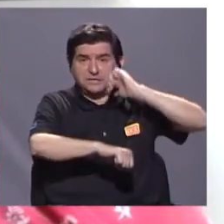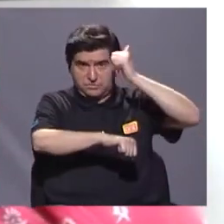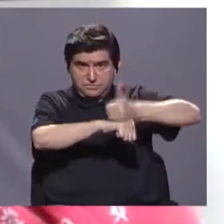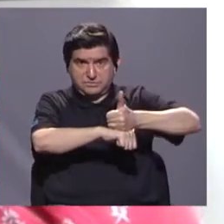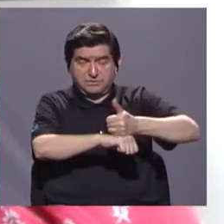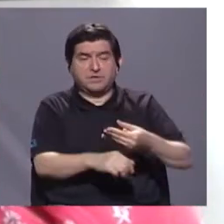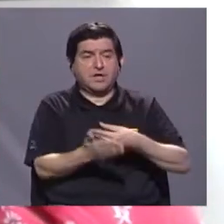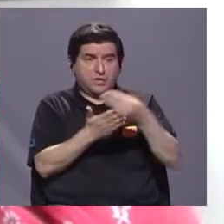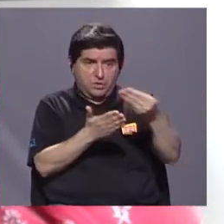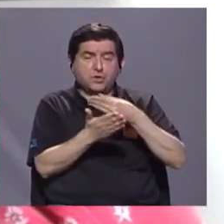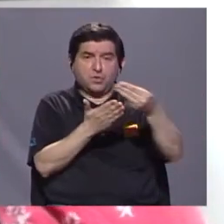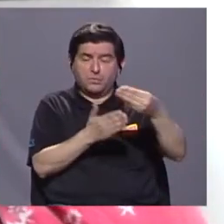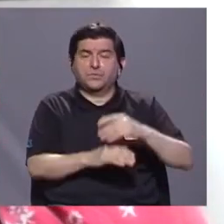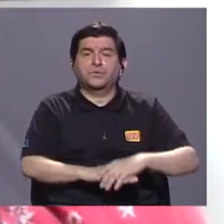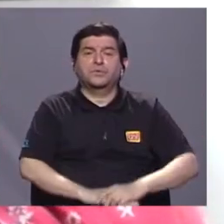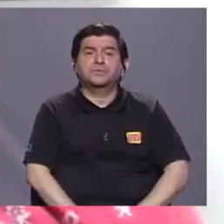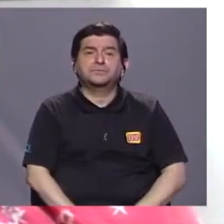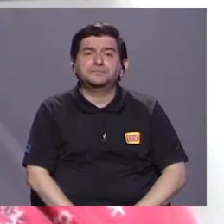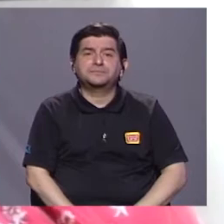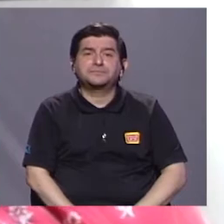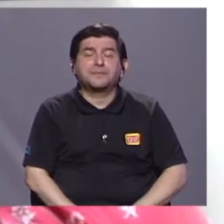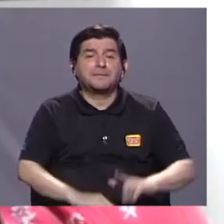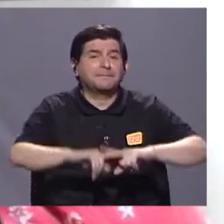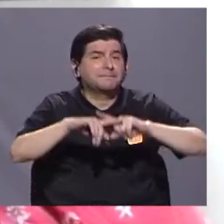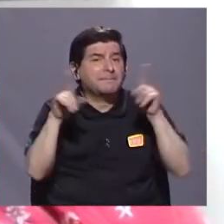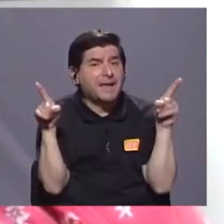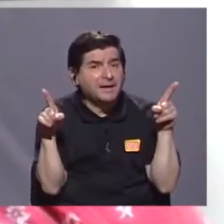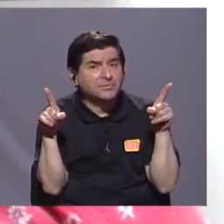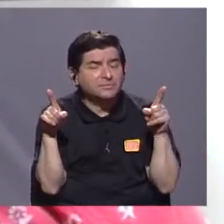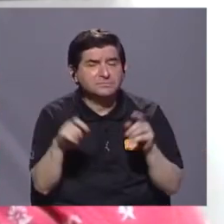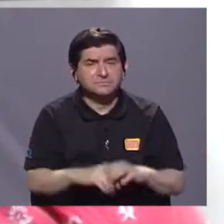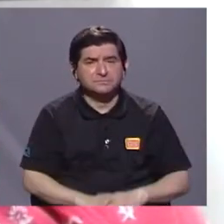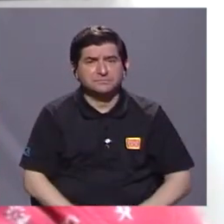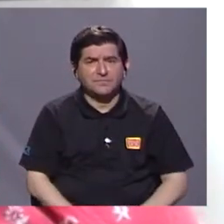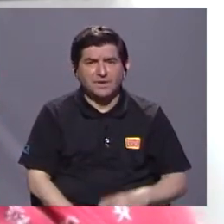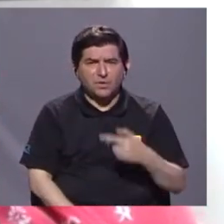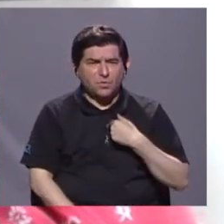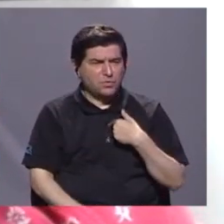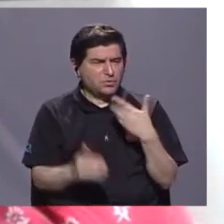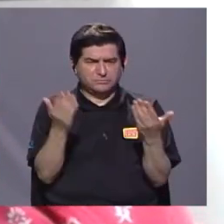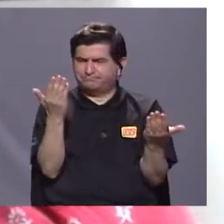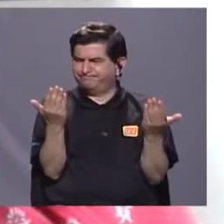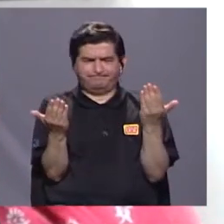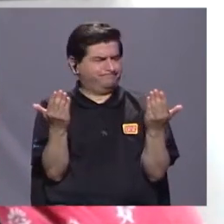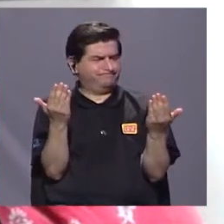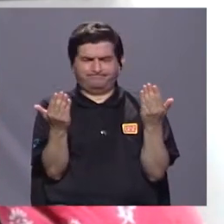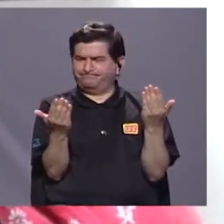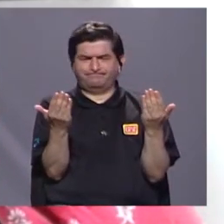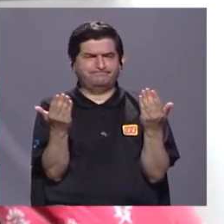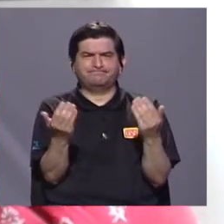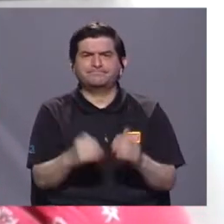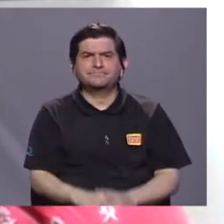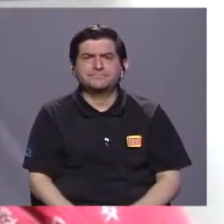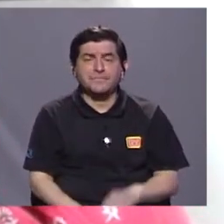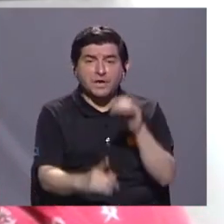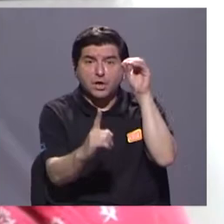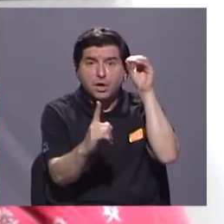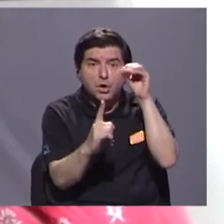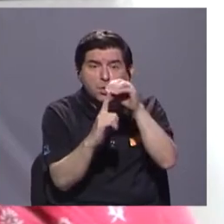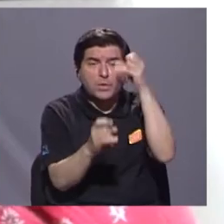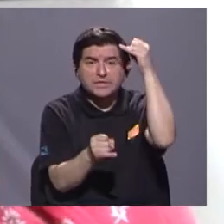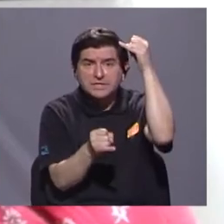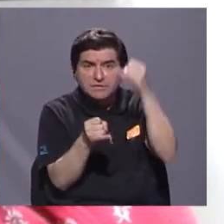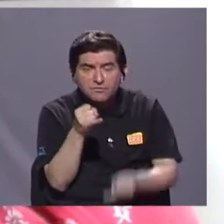bueno lo compró el implemento pero sin embargo cuando uno compara en realidad el objetivo